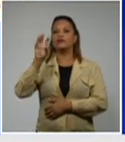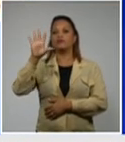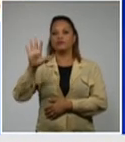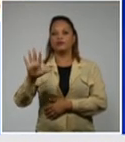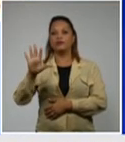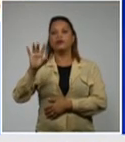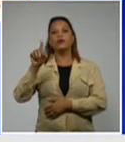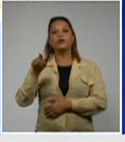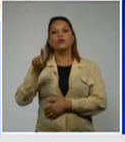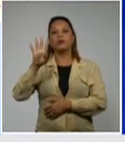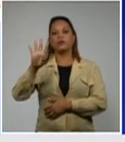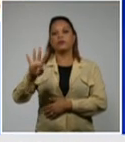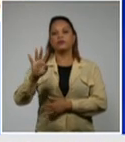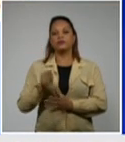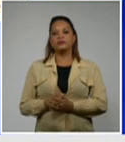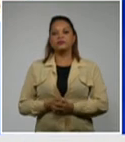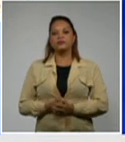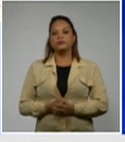105,4.